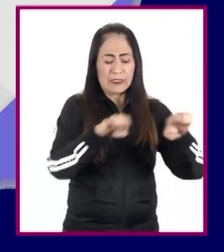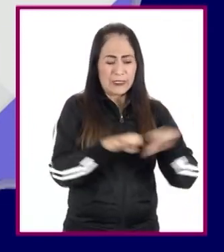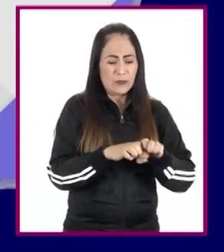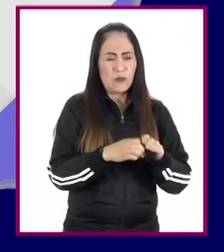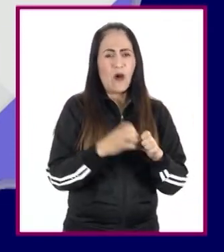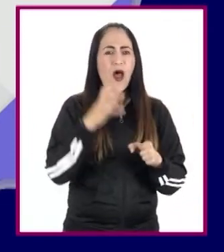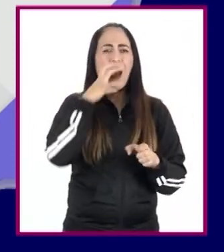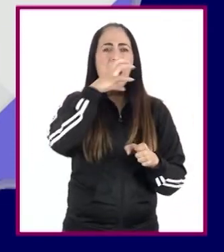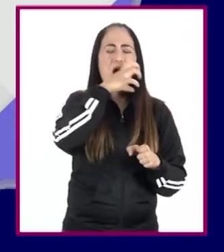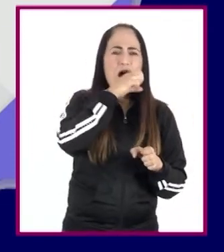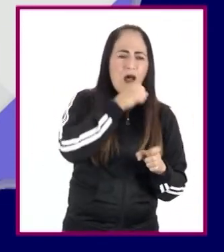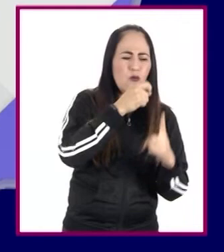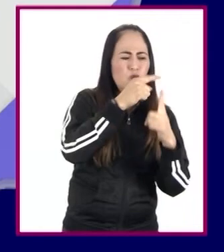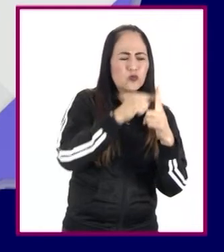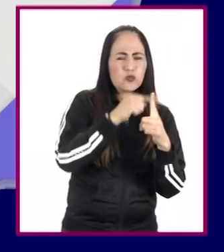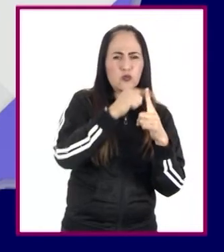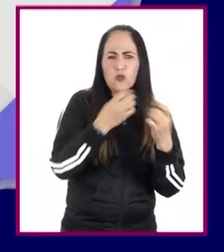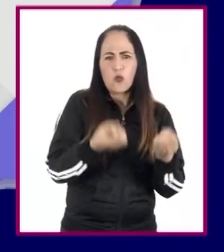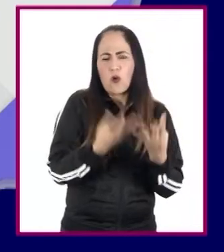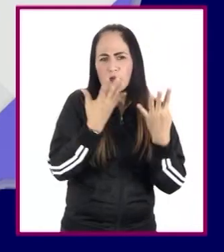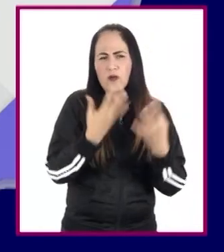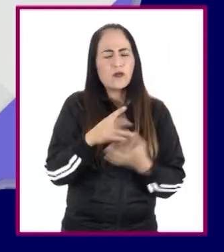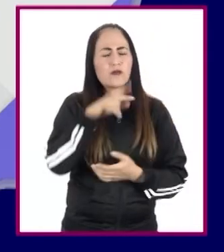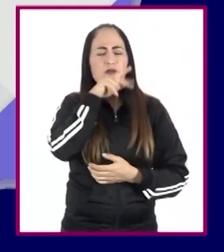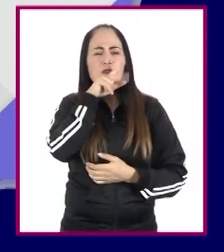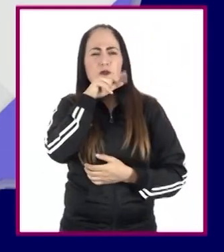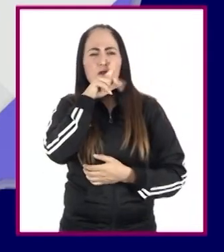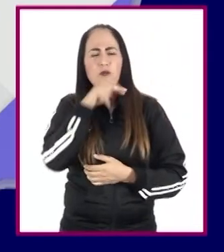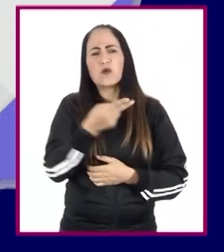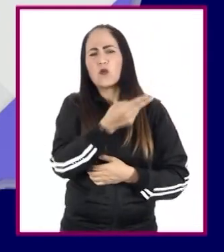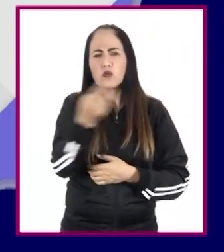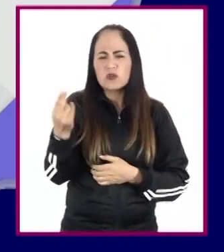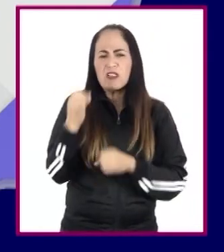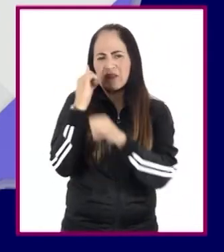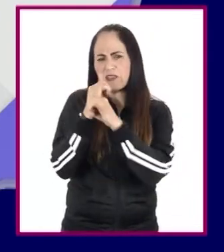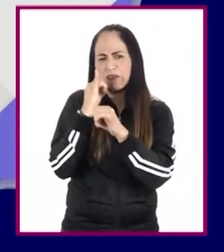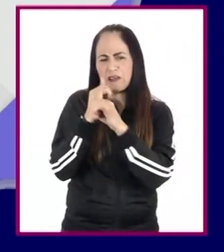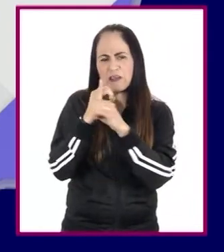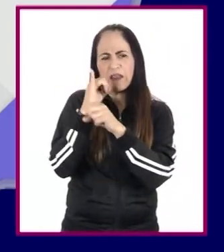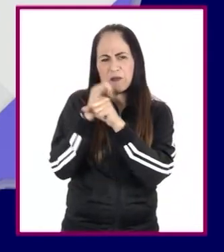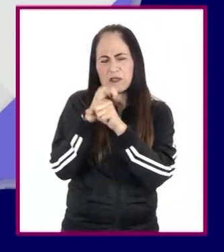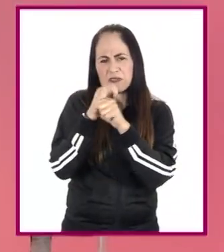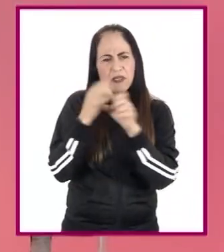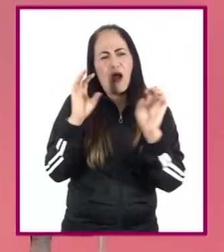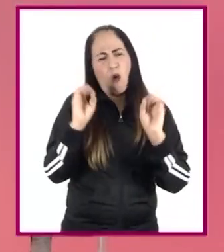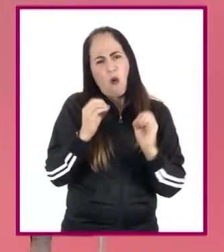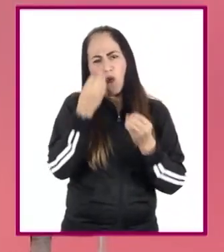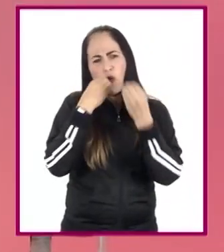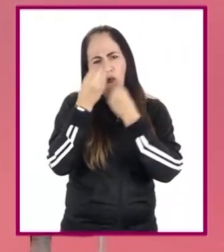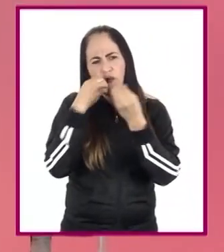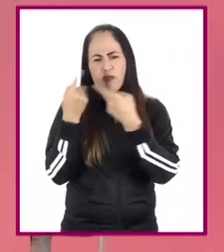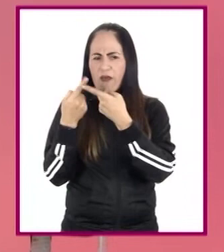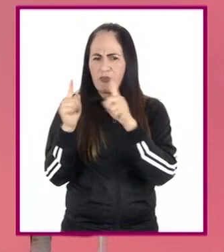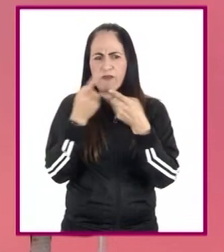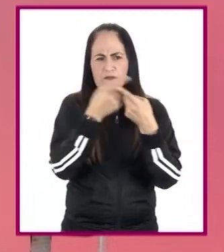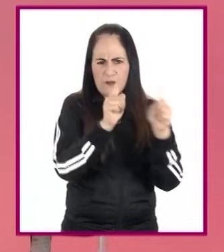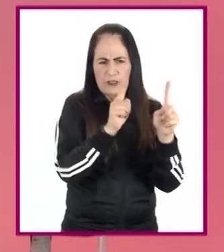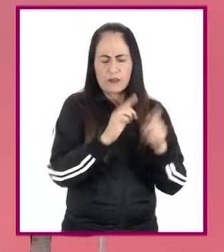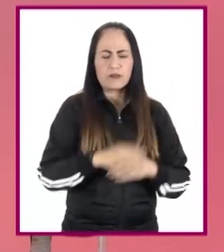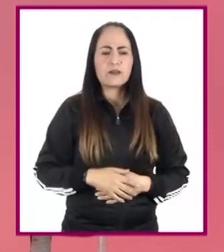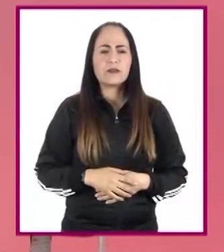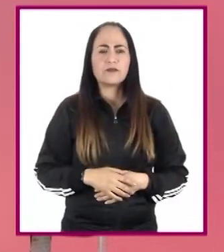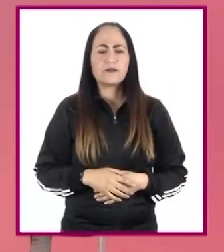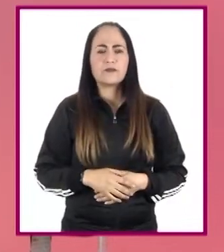preocupen. Pueden investigar el contenido energético en diversas fuentes e incluso de otros alimentos. Para la etapa de